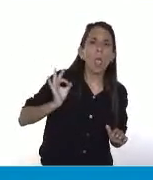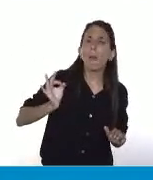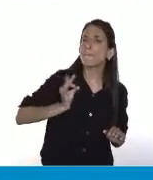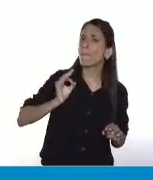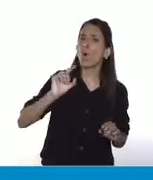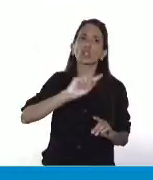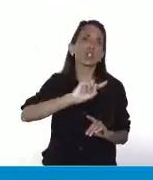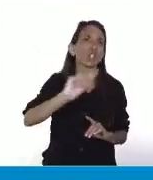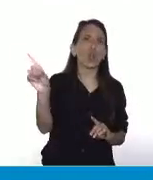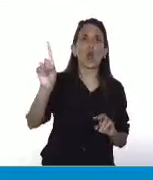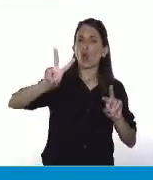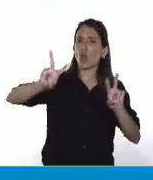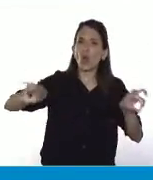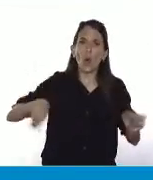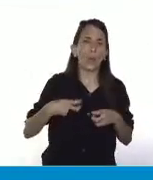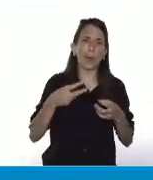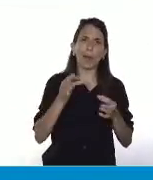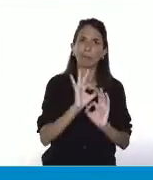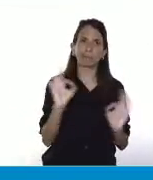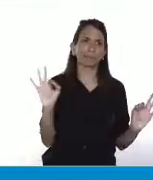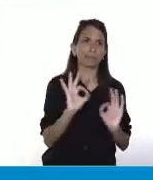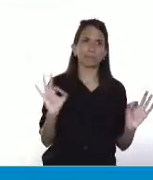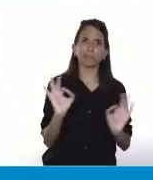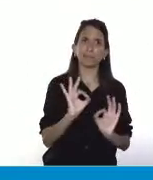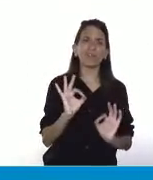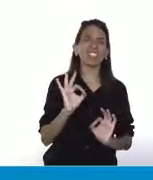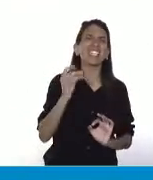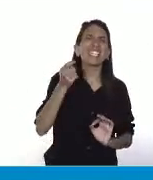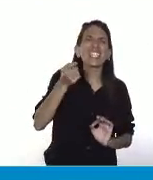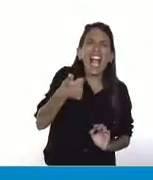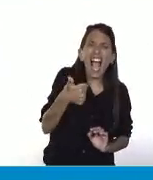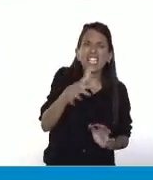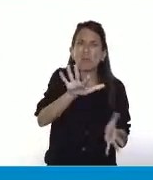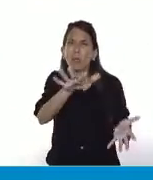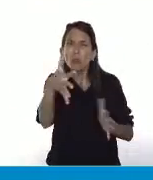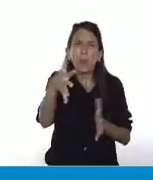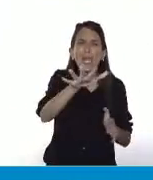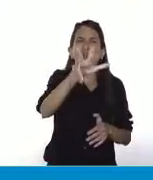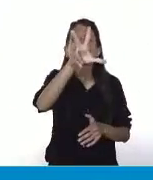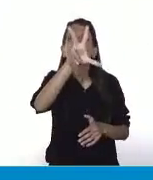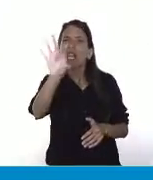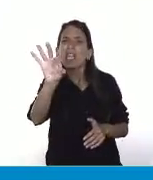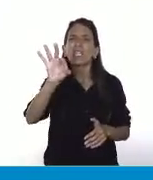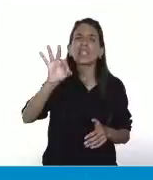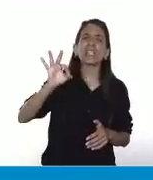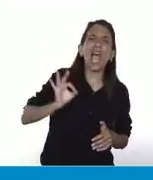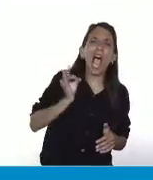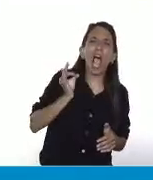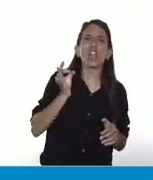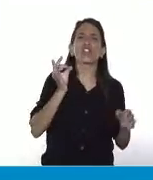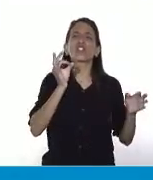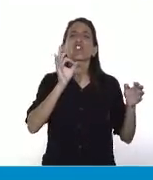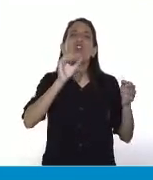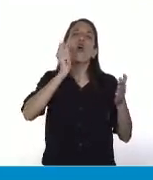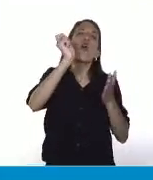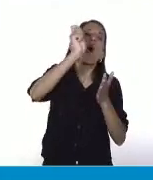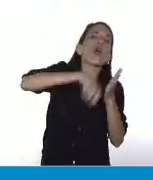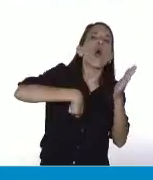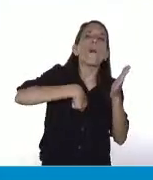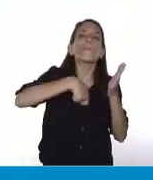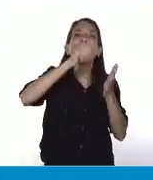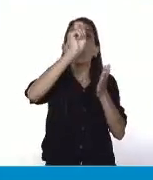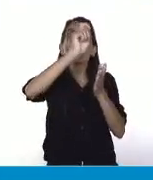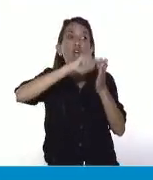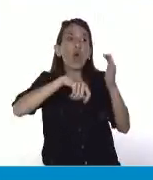Llevamos casi 30 años de una sucesión de convenios, ordenanzas y decretos. El inicial fue